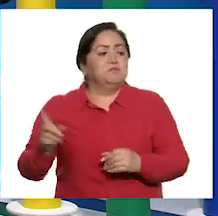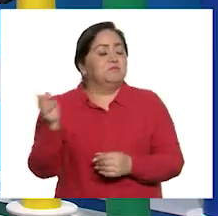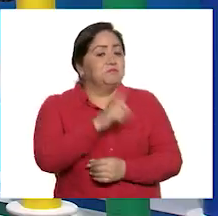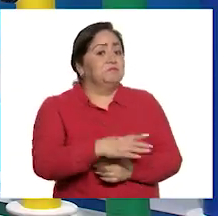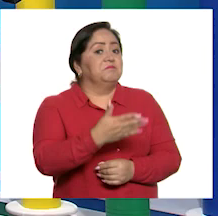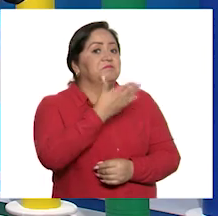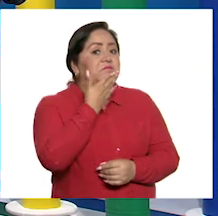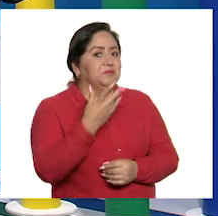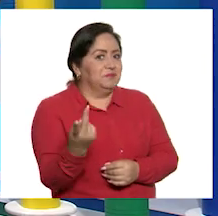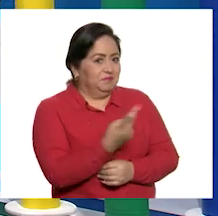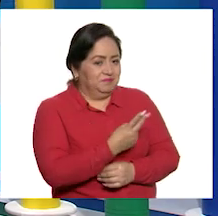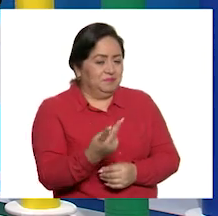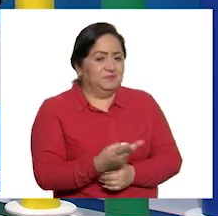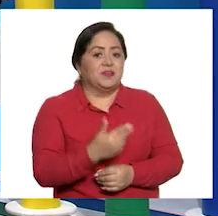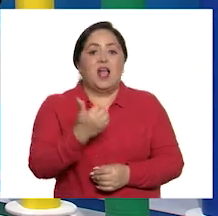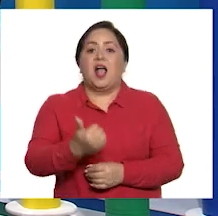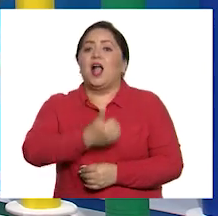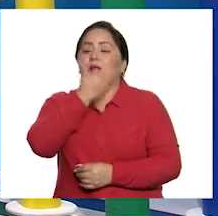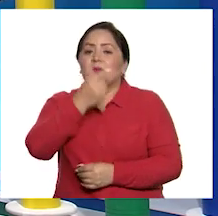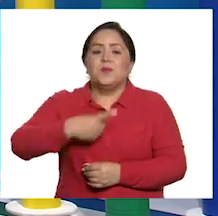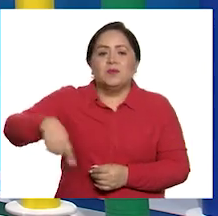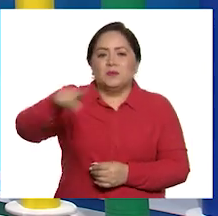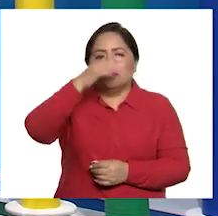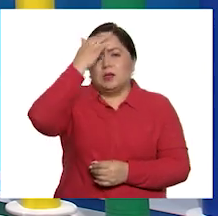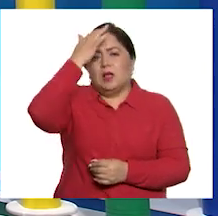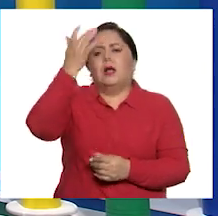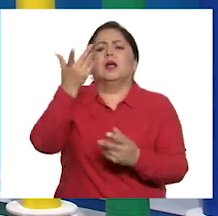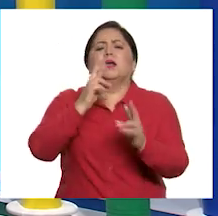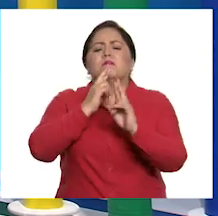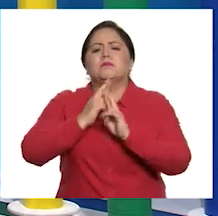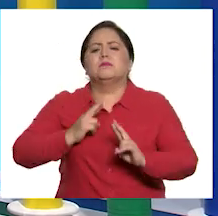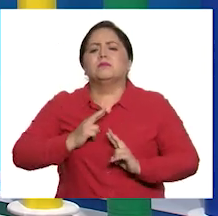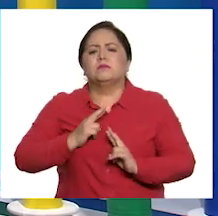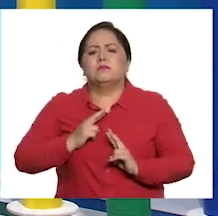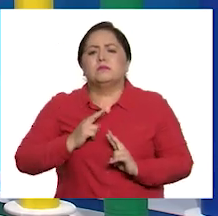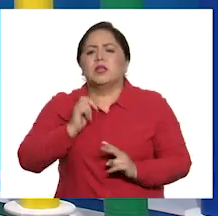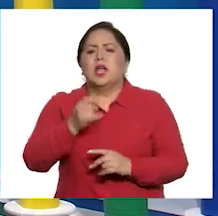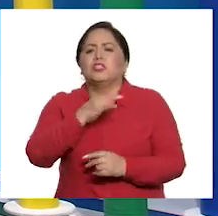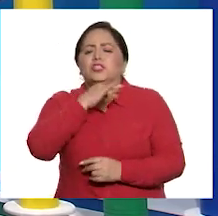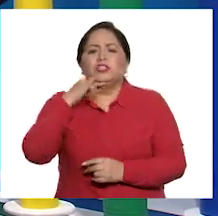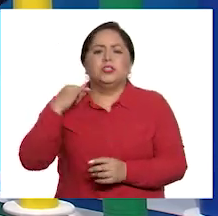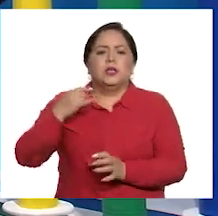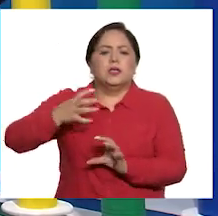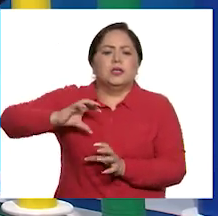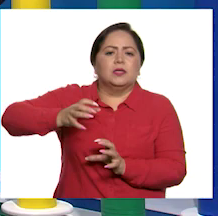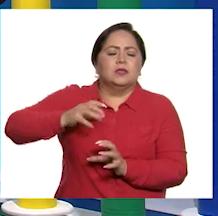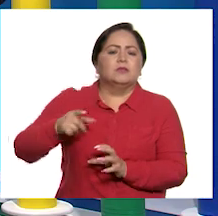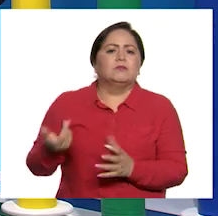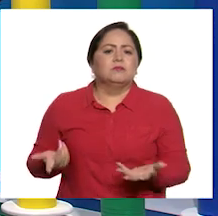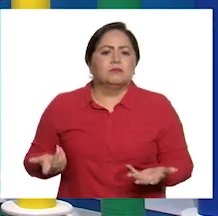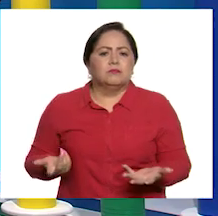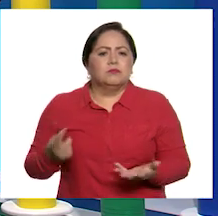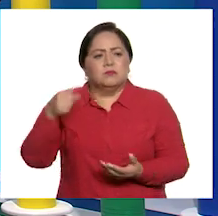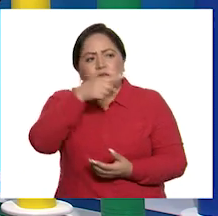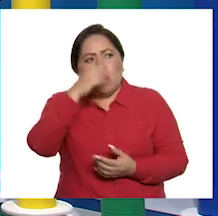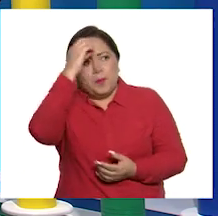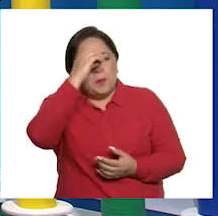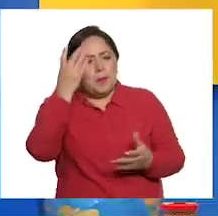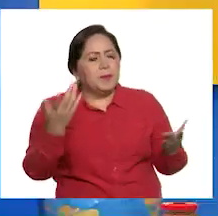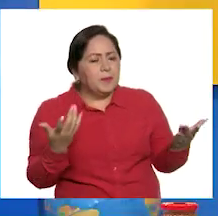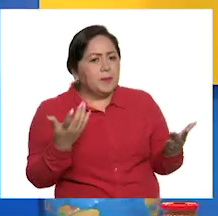Ale y Juan Carlos. Alumnas y alumnos, ¿qué responden de la conserva de chiles en escabeche? ¿Qué opinas, Juan